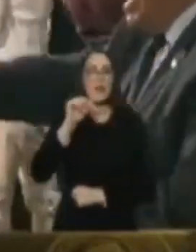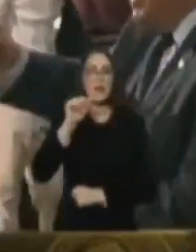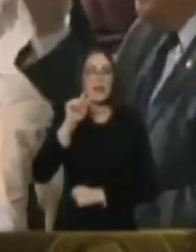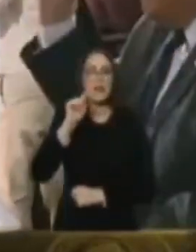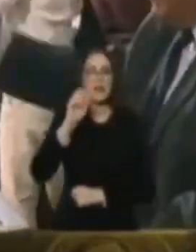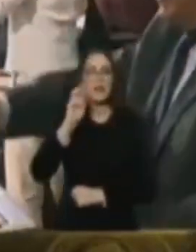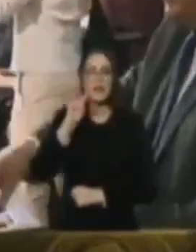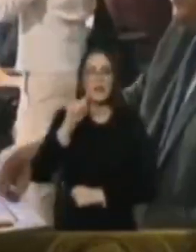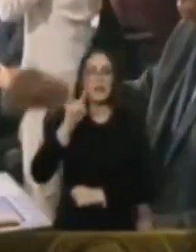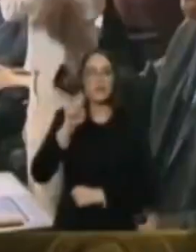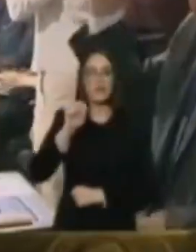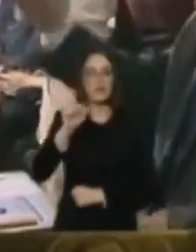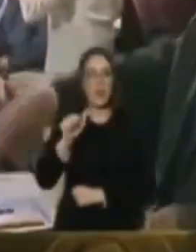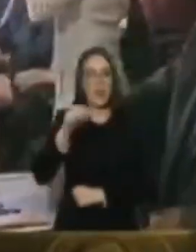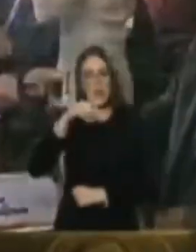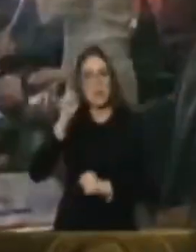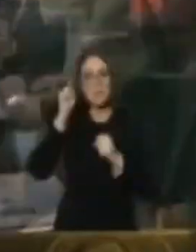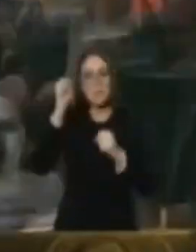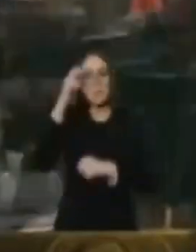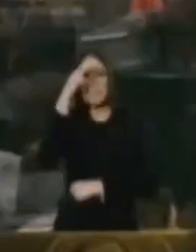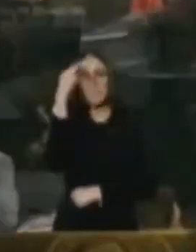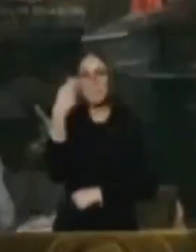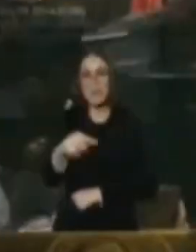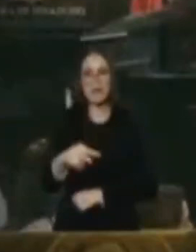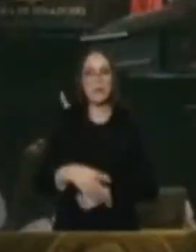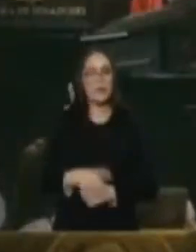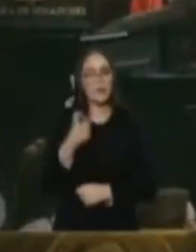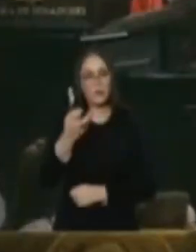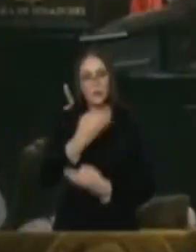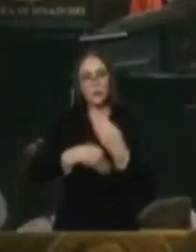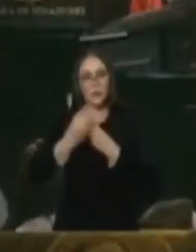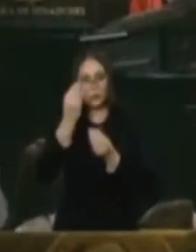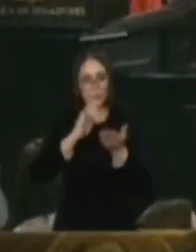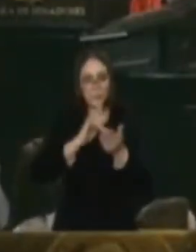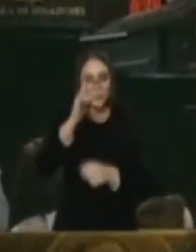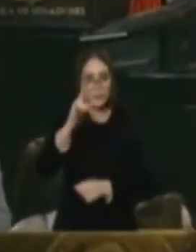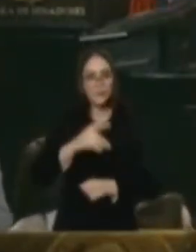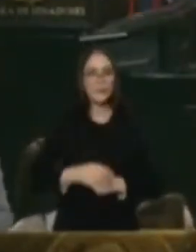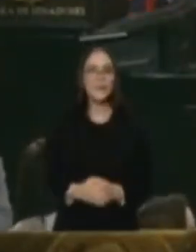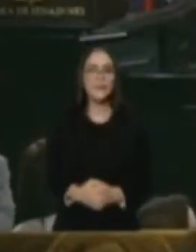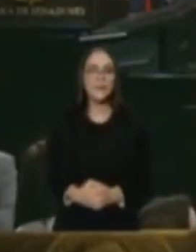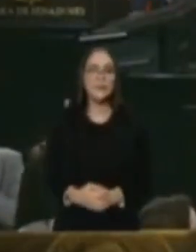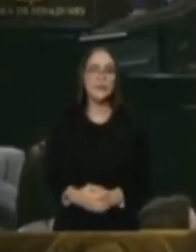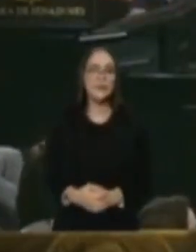México! ¡Viva México! Es cuanto. Muchas gracias.